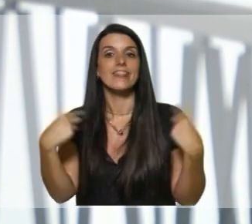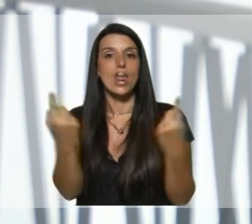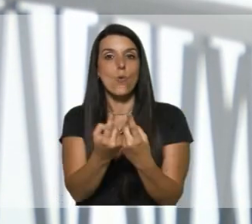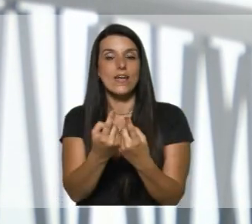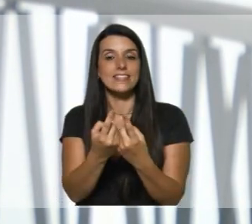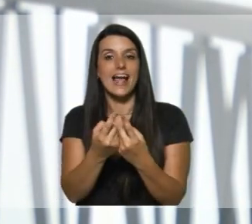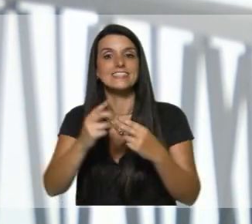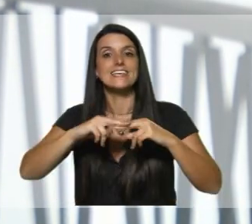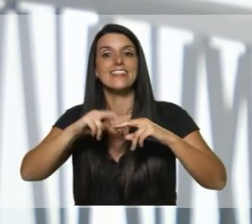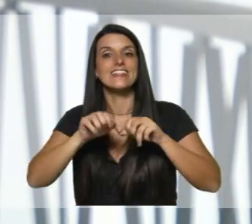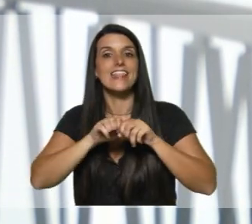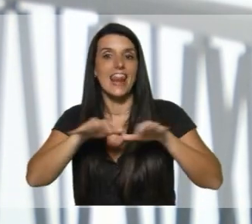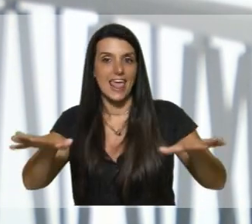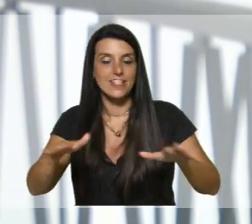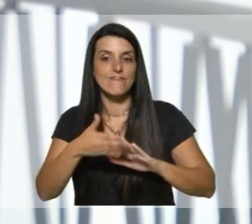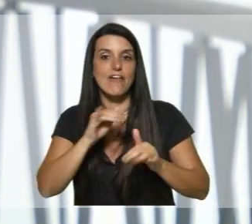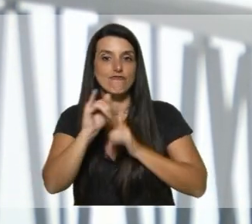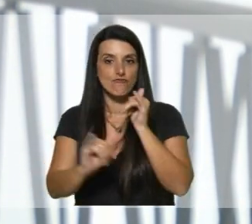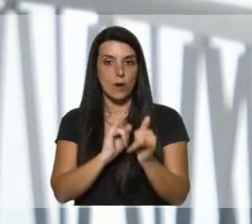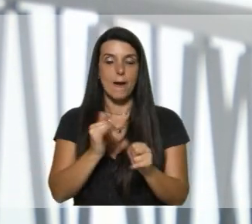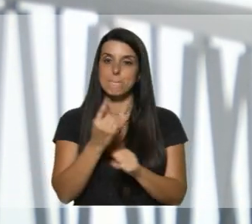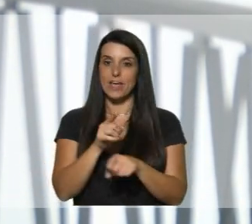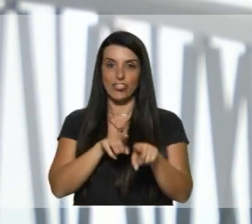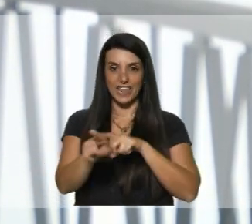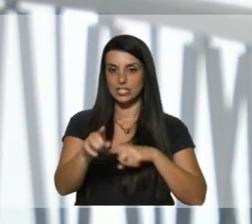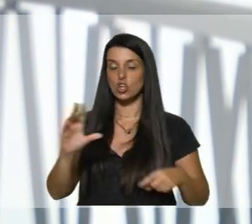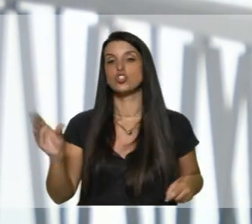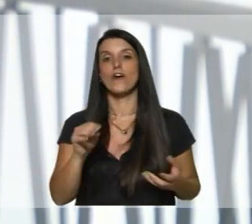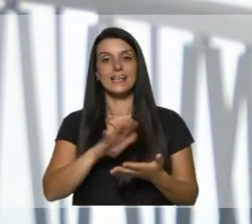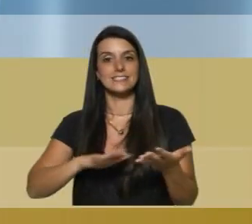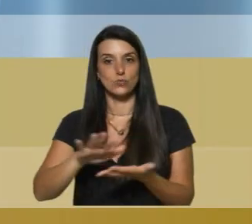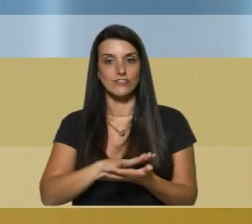nuestras redes sociales, los medios públicos van a estar informándole de primera mano todo lo que suceda aquí. Hasta luego.